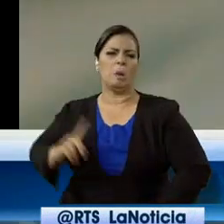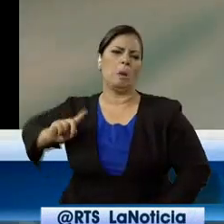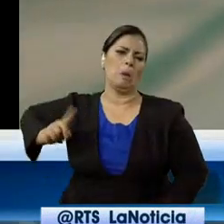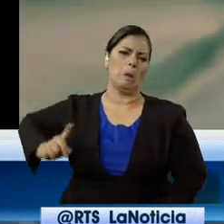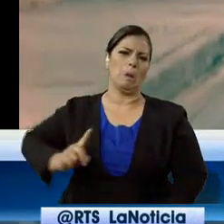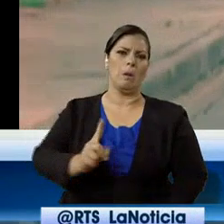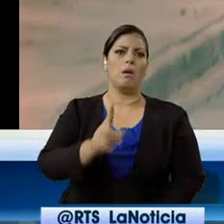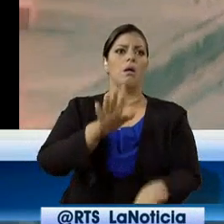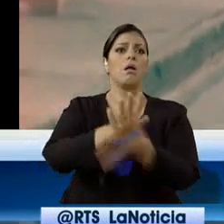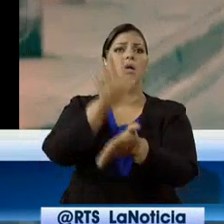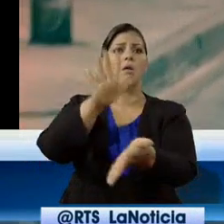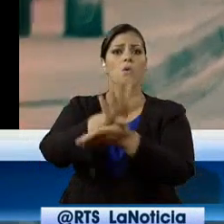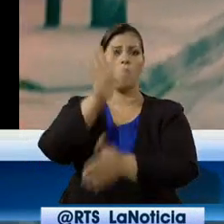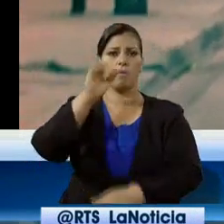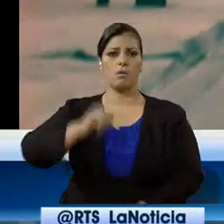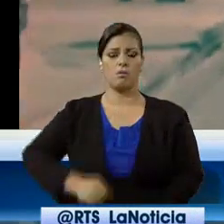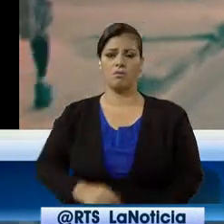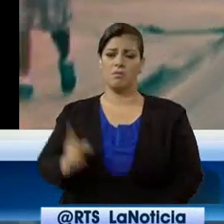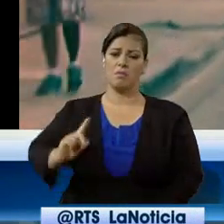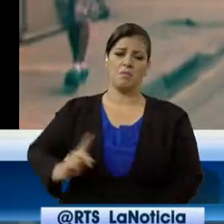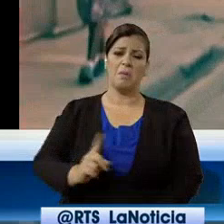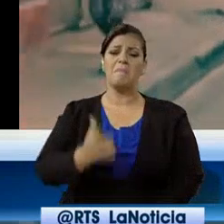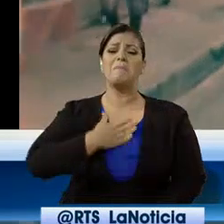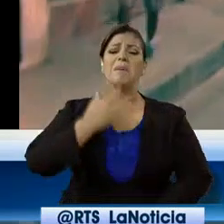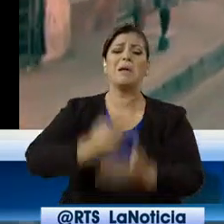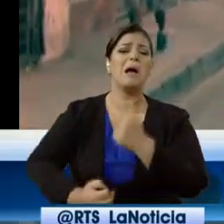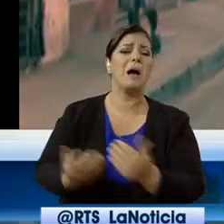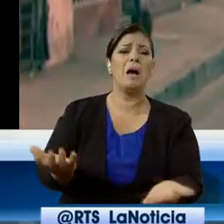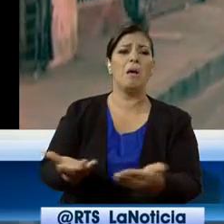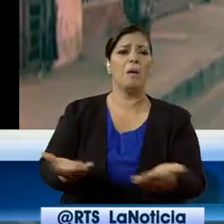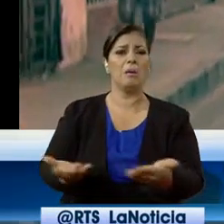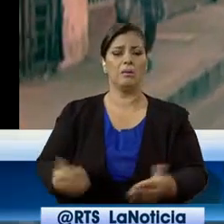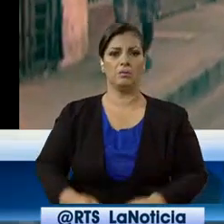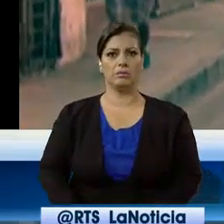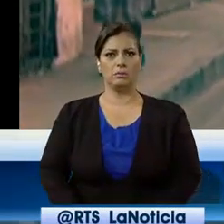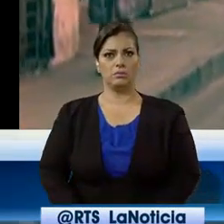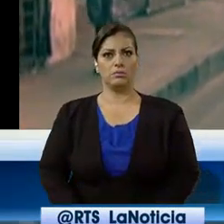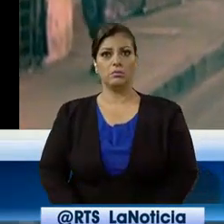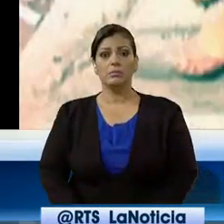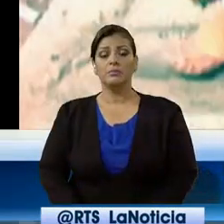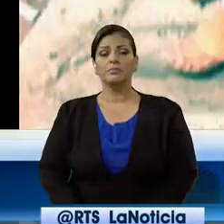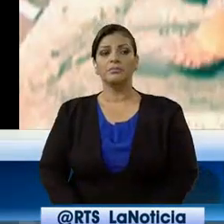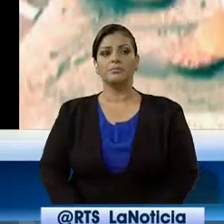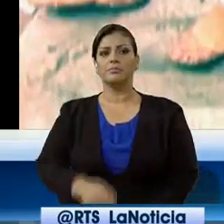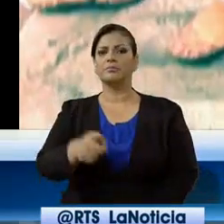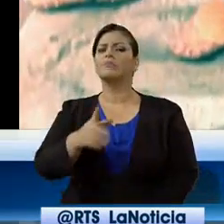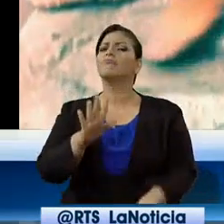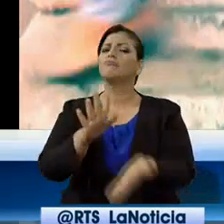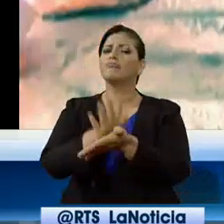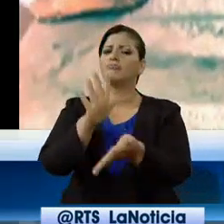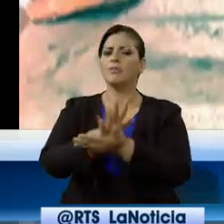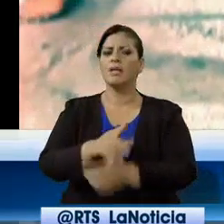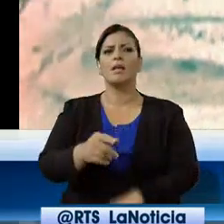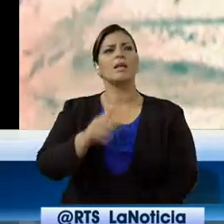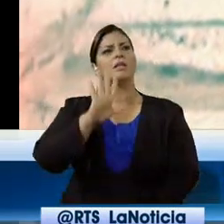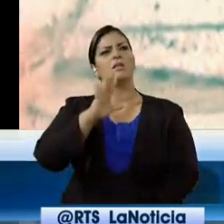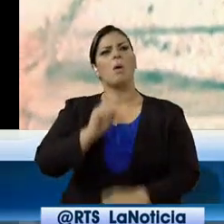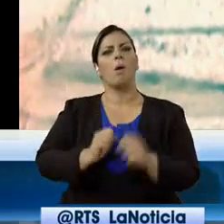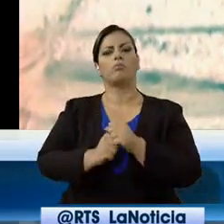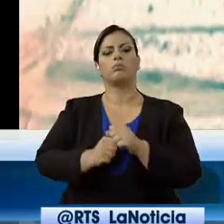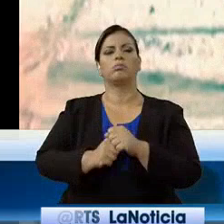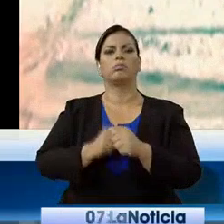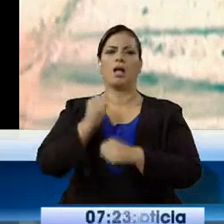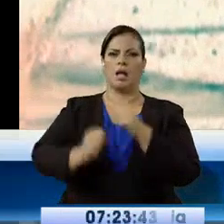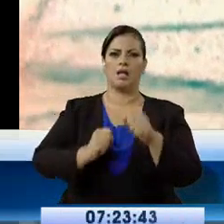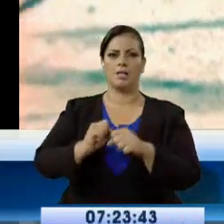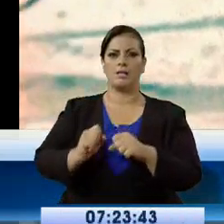encontraba. La niña vive a 2 cuadras de la escuela donde cursa el 5º año de educación básica. Ella no necesitaba una tricimoto para